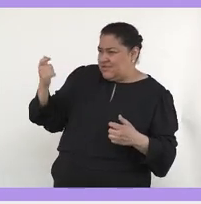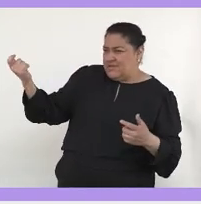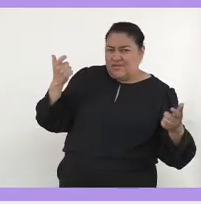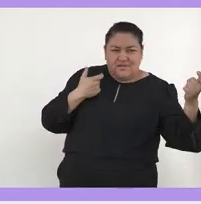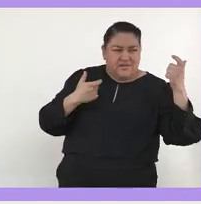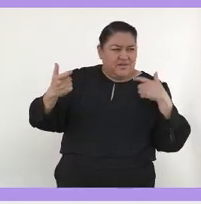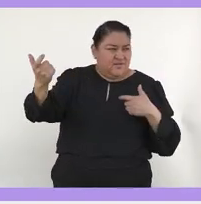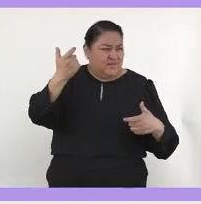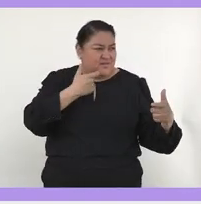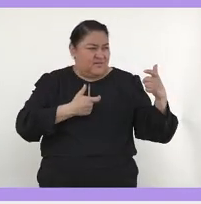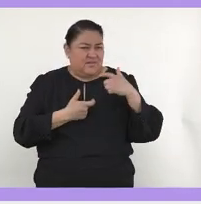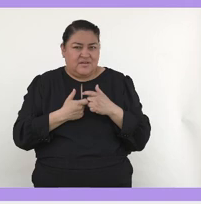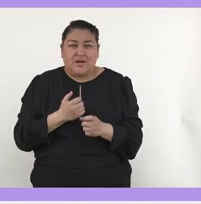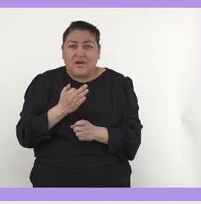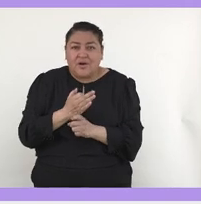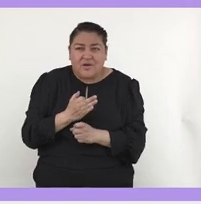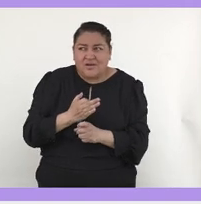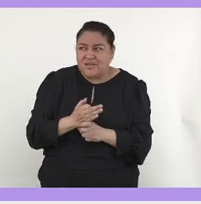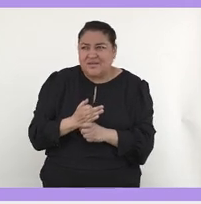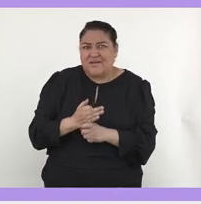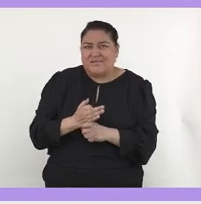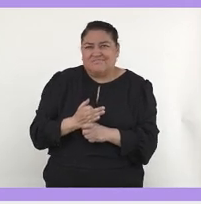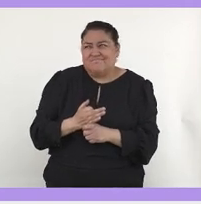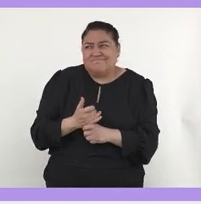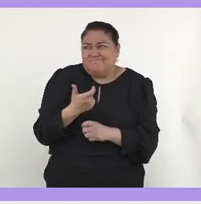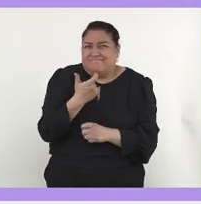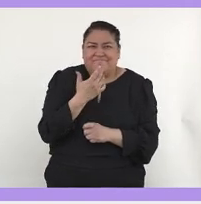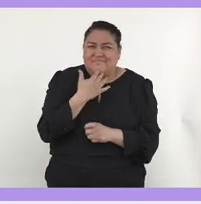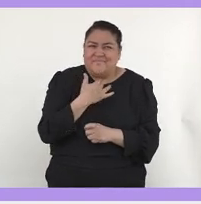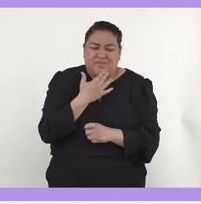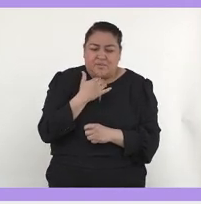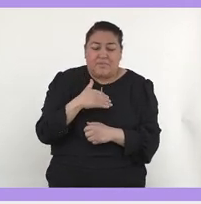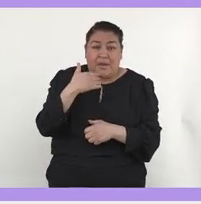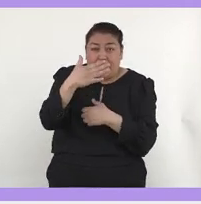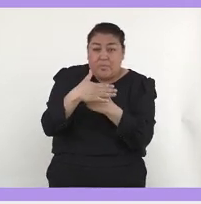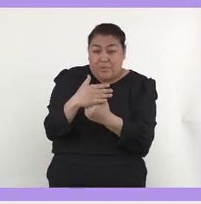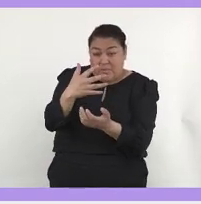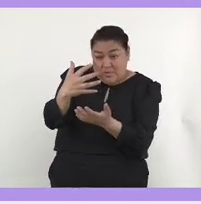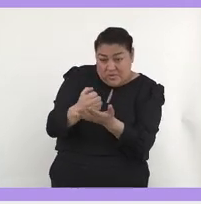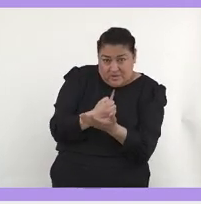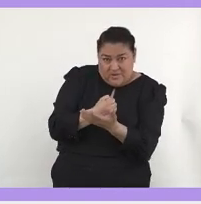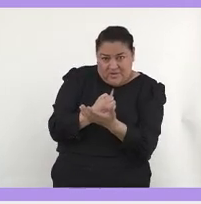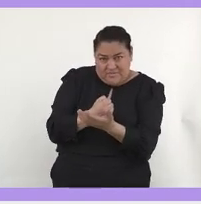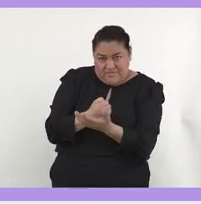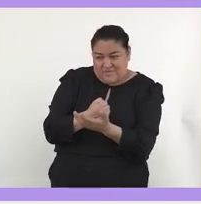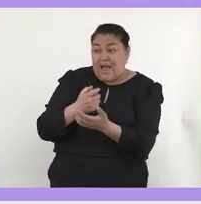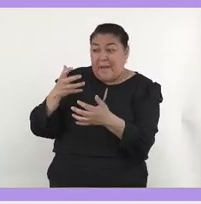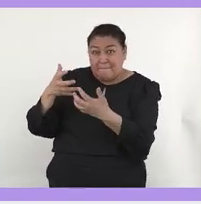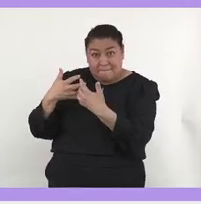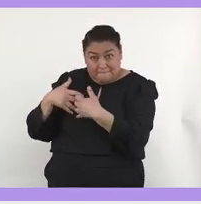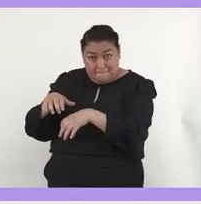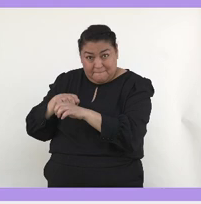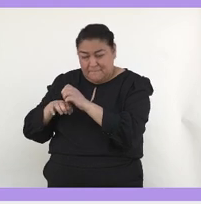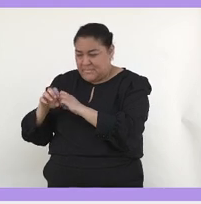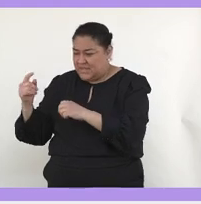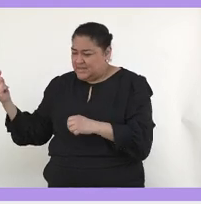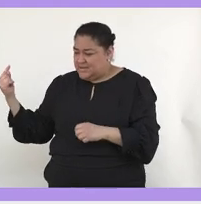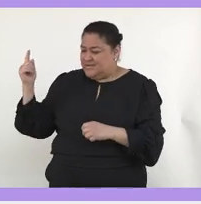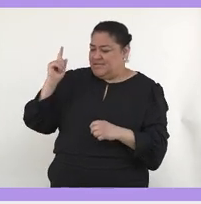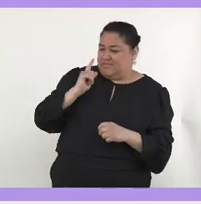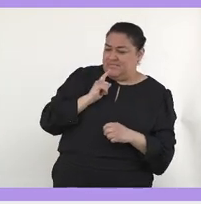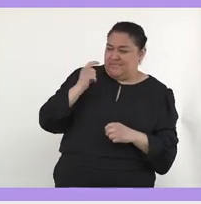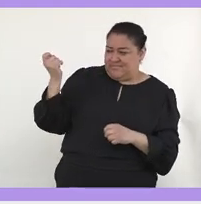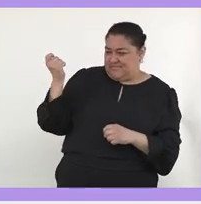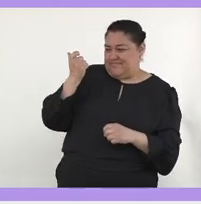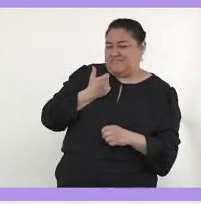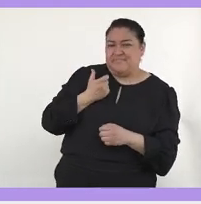pues no tenemos tanto que vender Pero en cuanto lo tengamos os aseguro que el Salto va a ser brutal y todo el